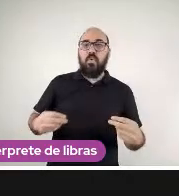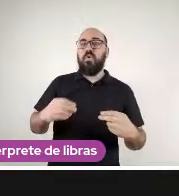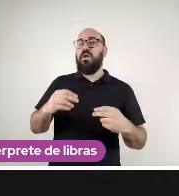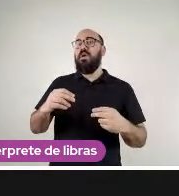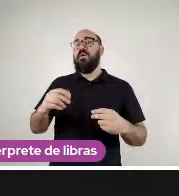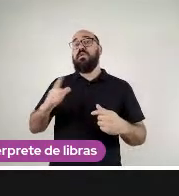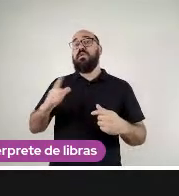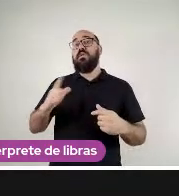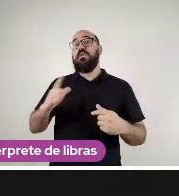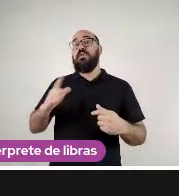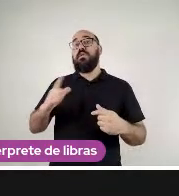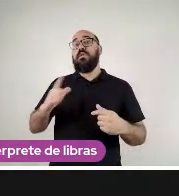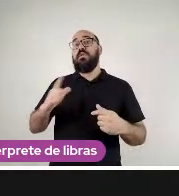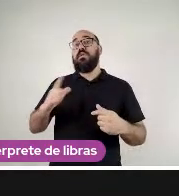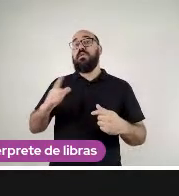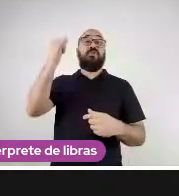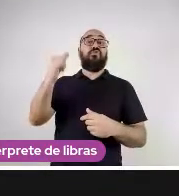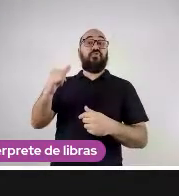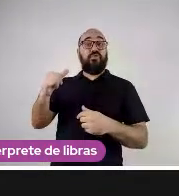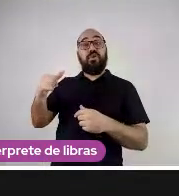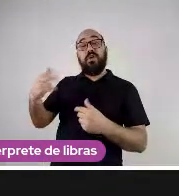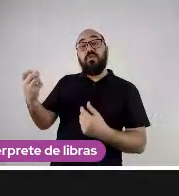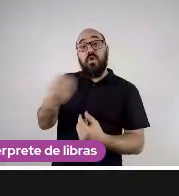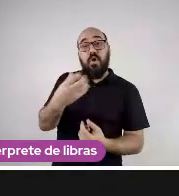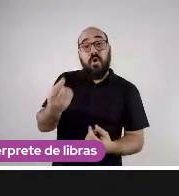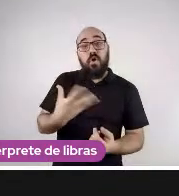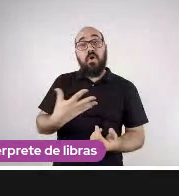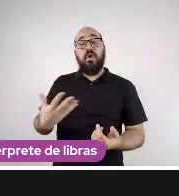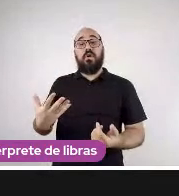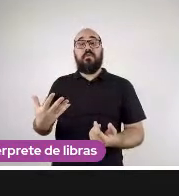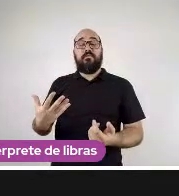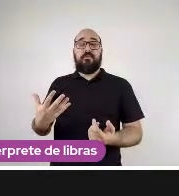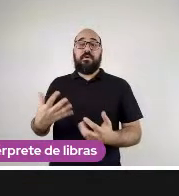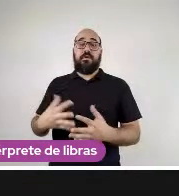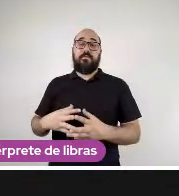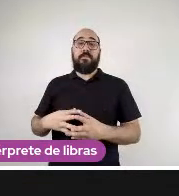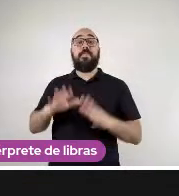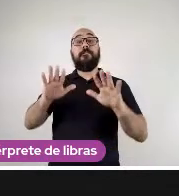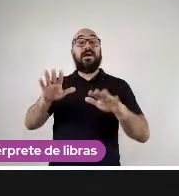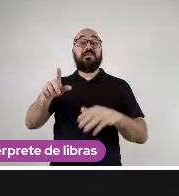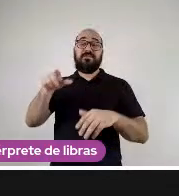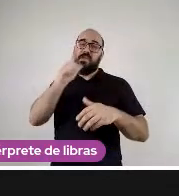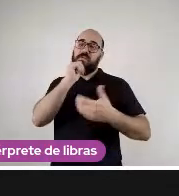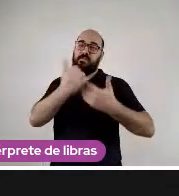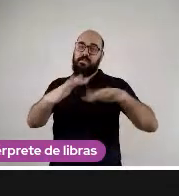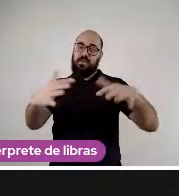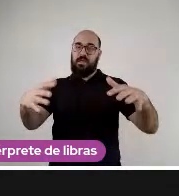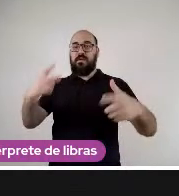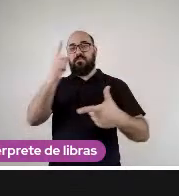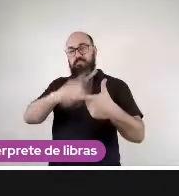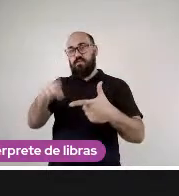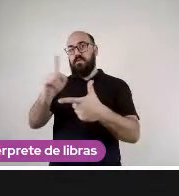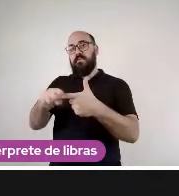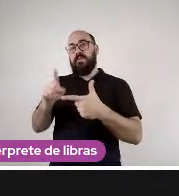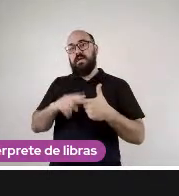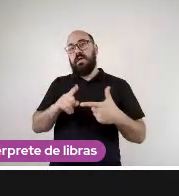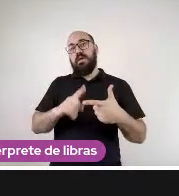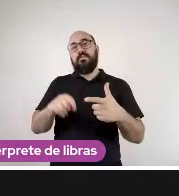caliente, más ácido, se está afectando a la circulación de las masas de agua, a